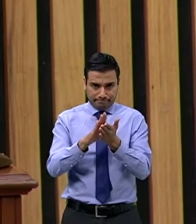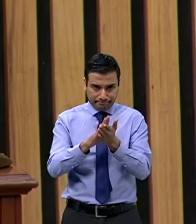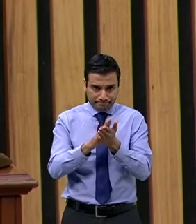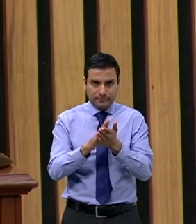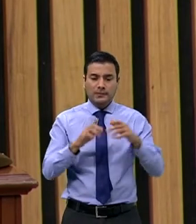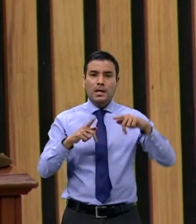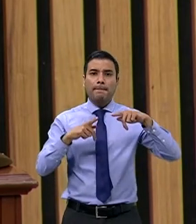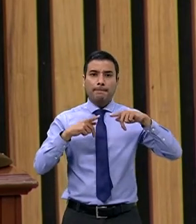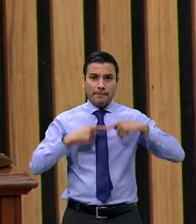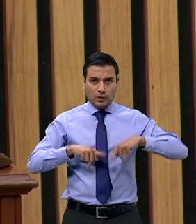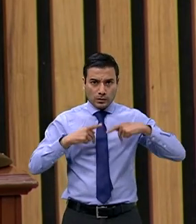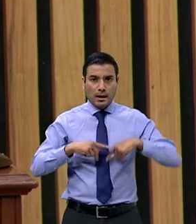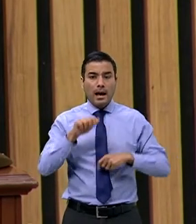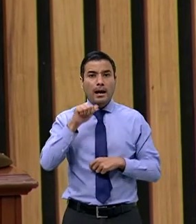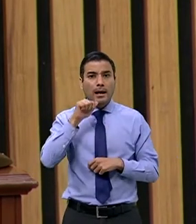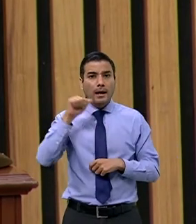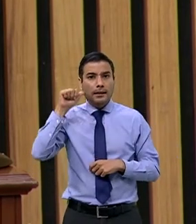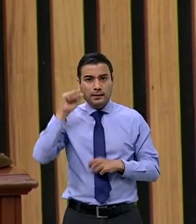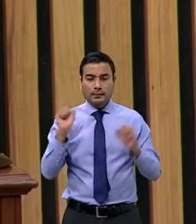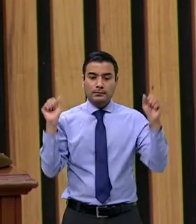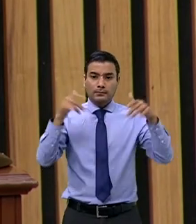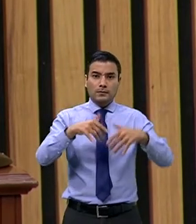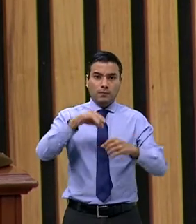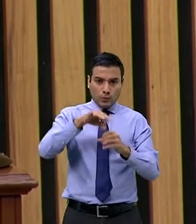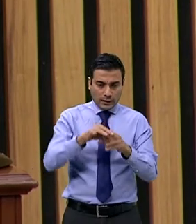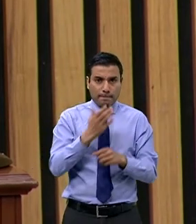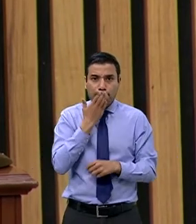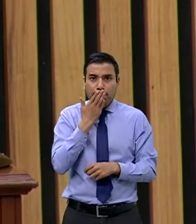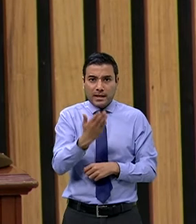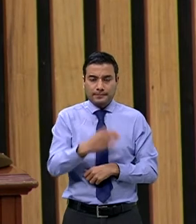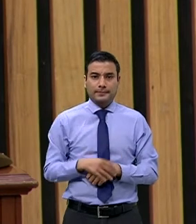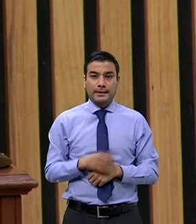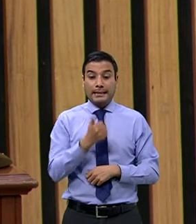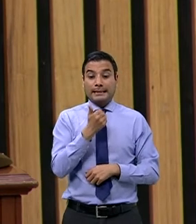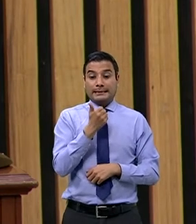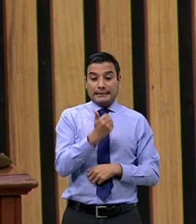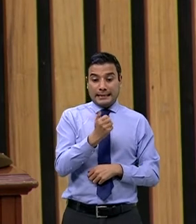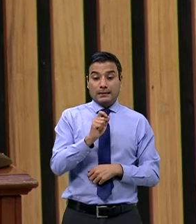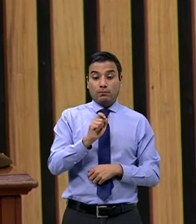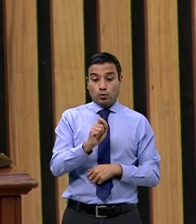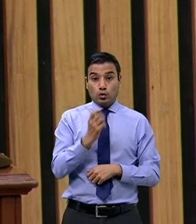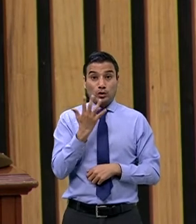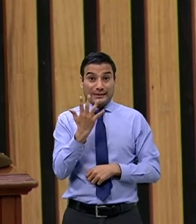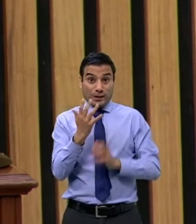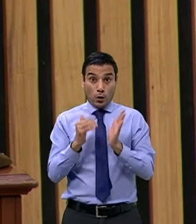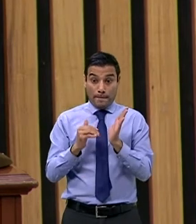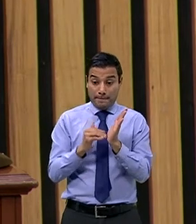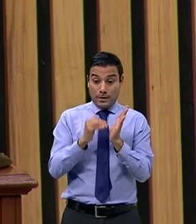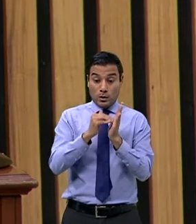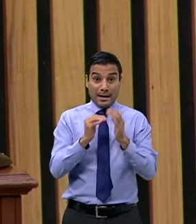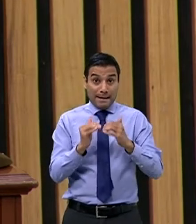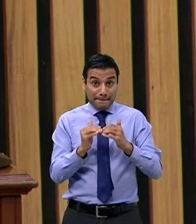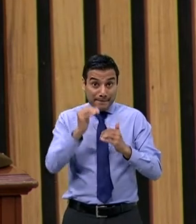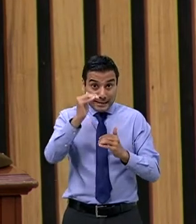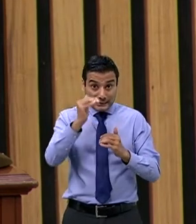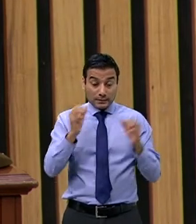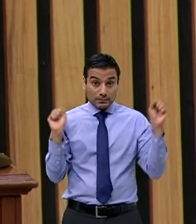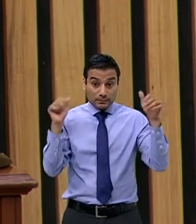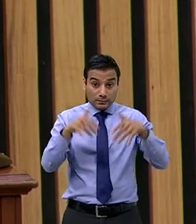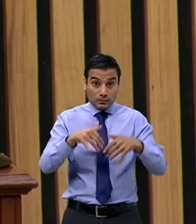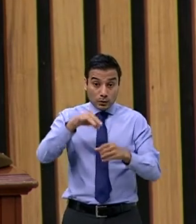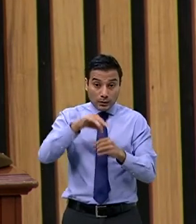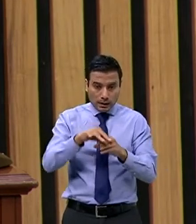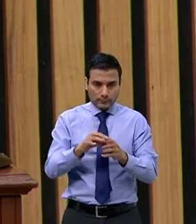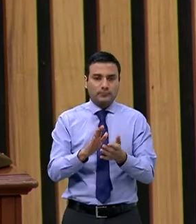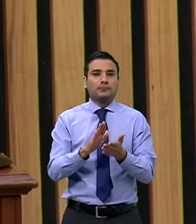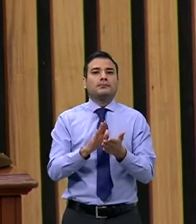el día de ayer celebro que más de 6.5 millones de mexicanas y mexicanos hayan salido el día de ayer